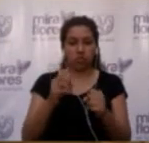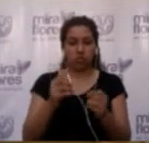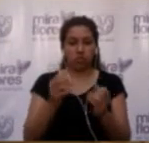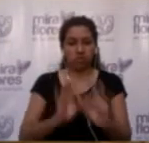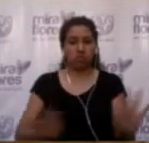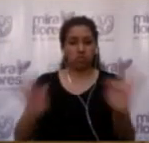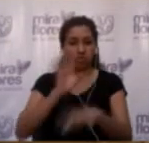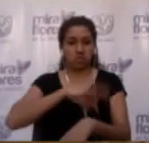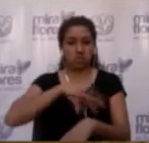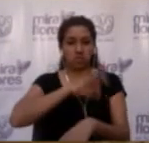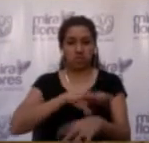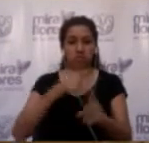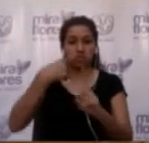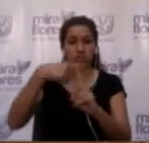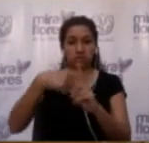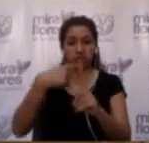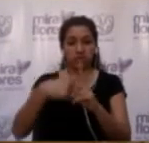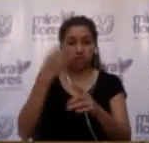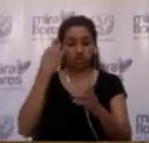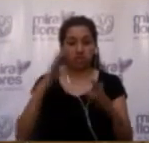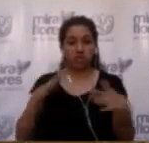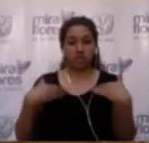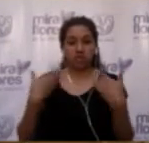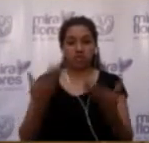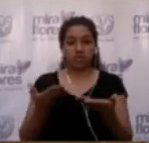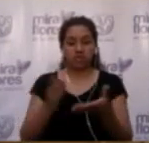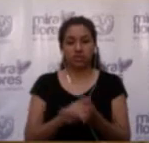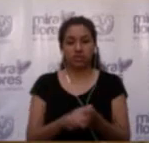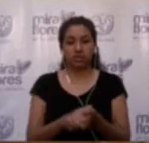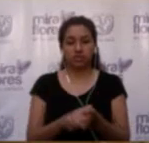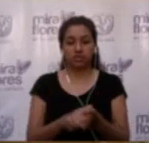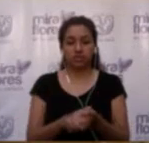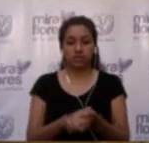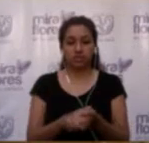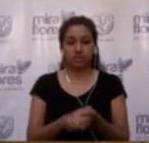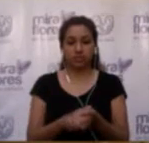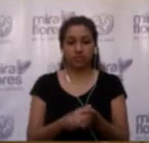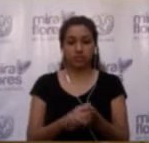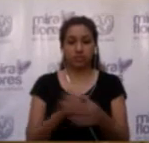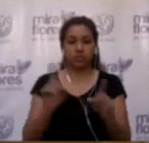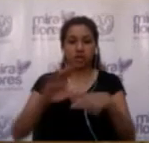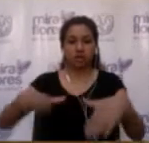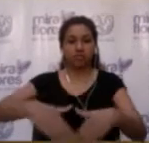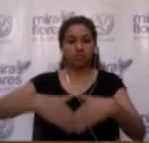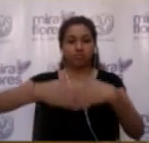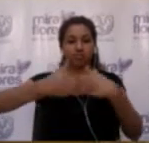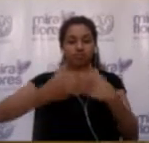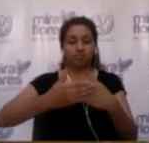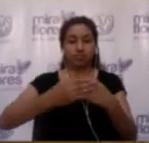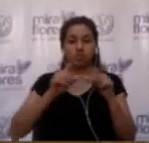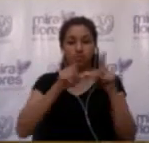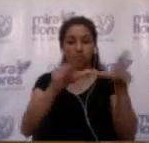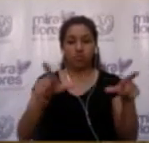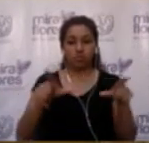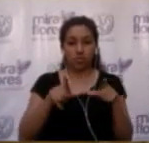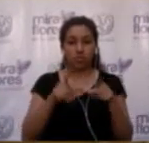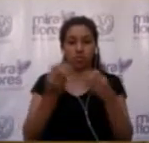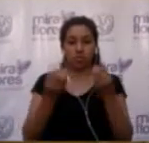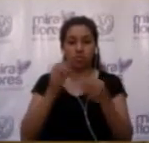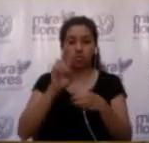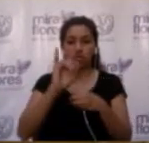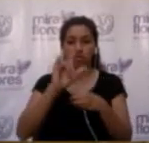provechosa y muy positiva para lo que es el entrelazamiento de ciudades como Viña